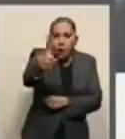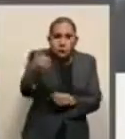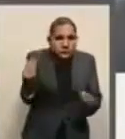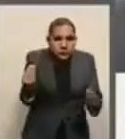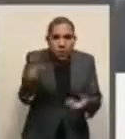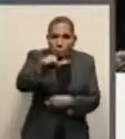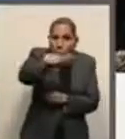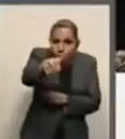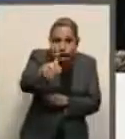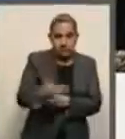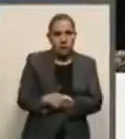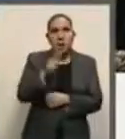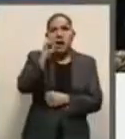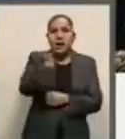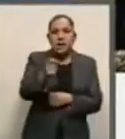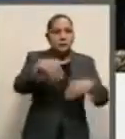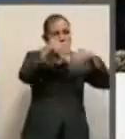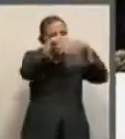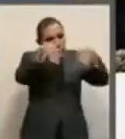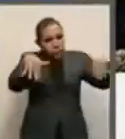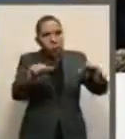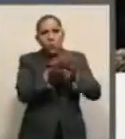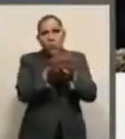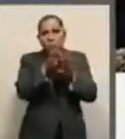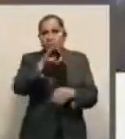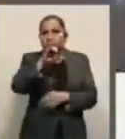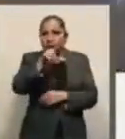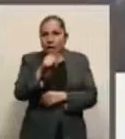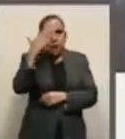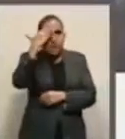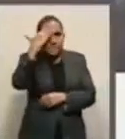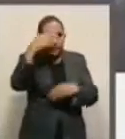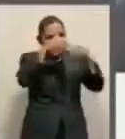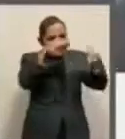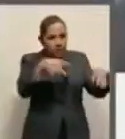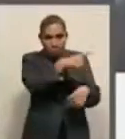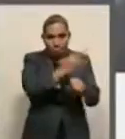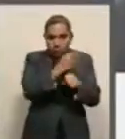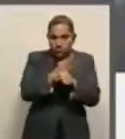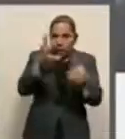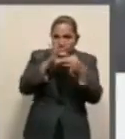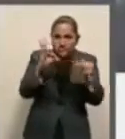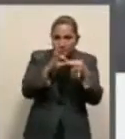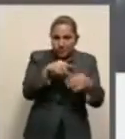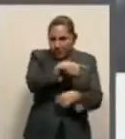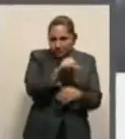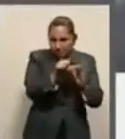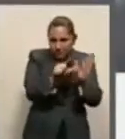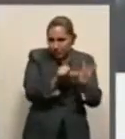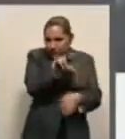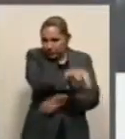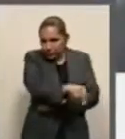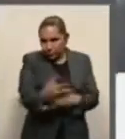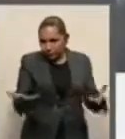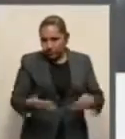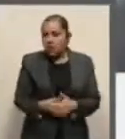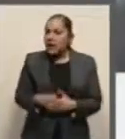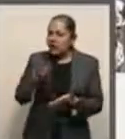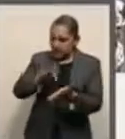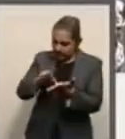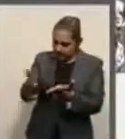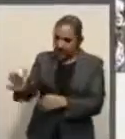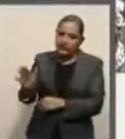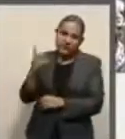estructura orgánica de la fiscalía y no es lo que usted está refiriendo gracias compañera diputada